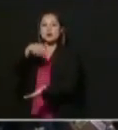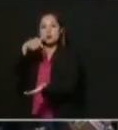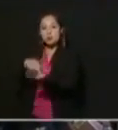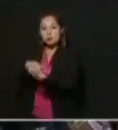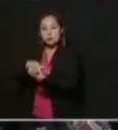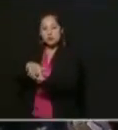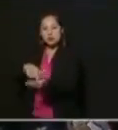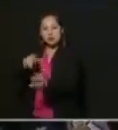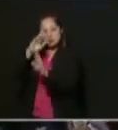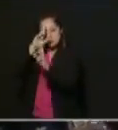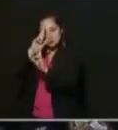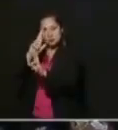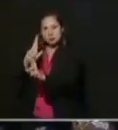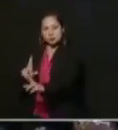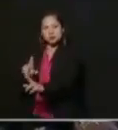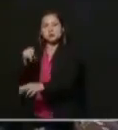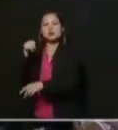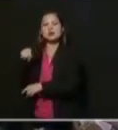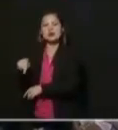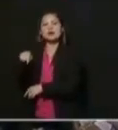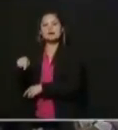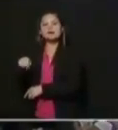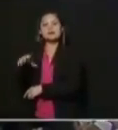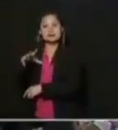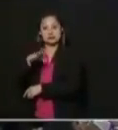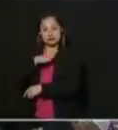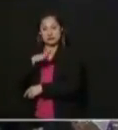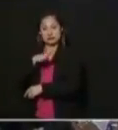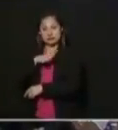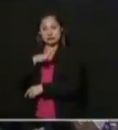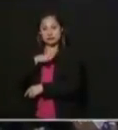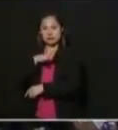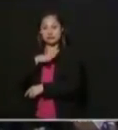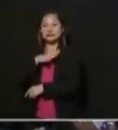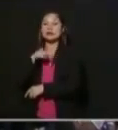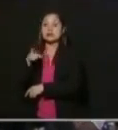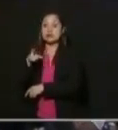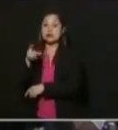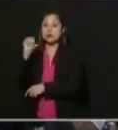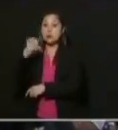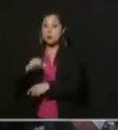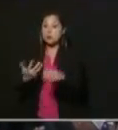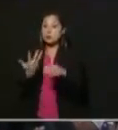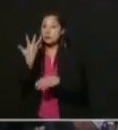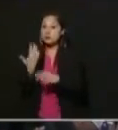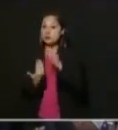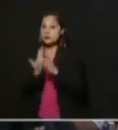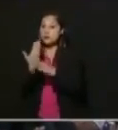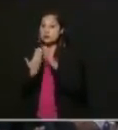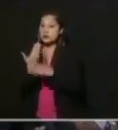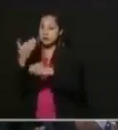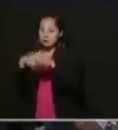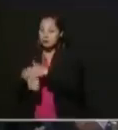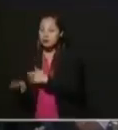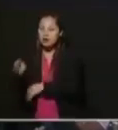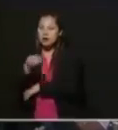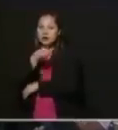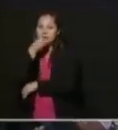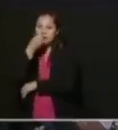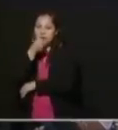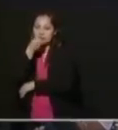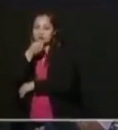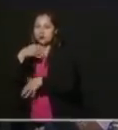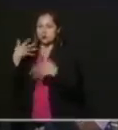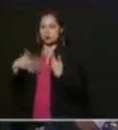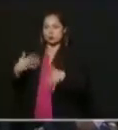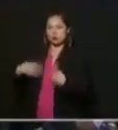donde confluyen, donde estaban los templos. Oye, qué honor, pudiste entrar a esa zona, claro, porque todos podemos pasar y